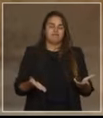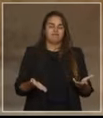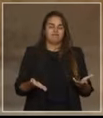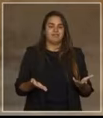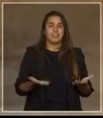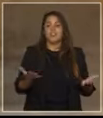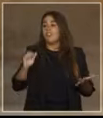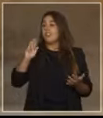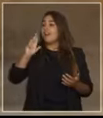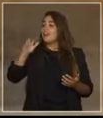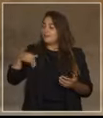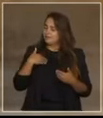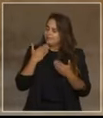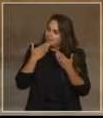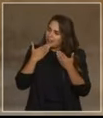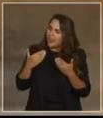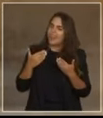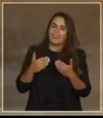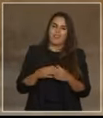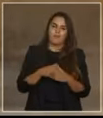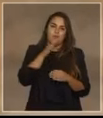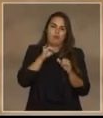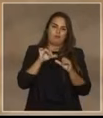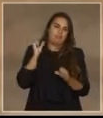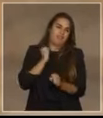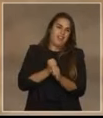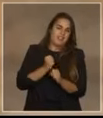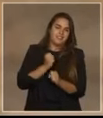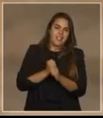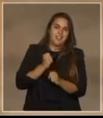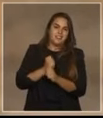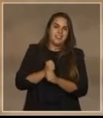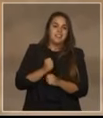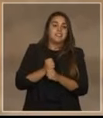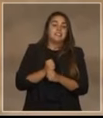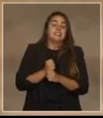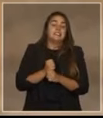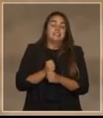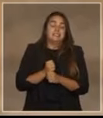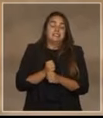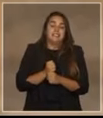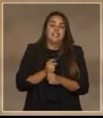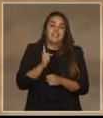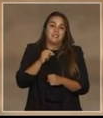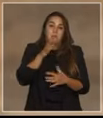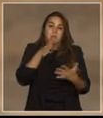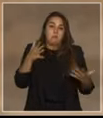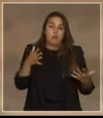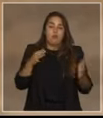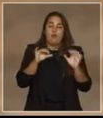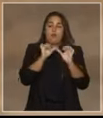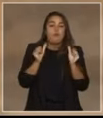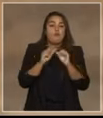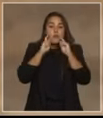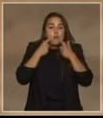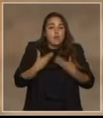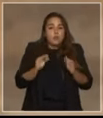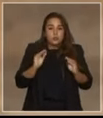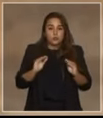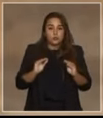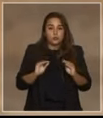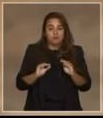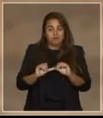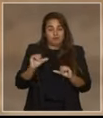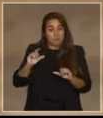Carmen, muchas gracias por tu trabajo y por tu humanidad, sin los que esta medalla no hubiera